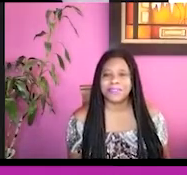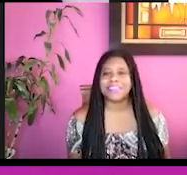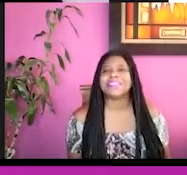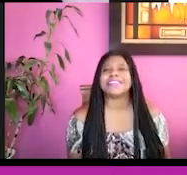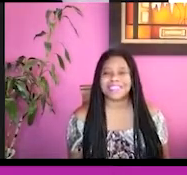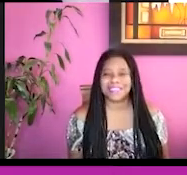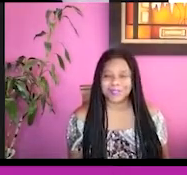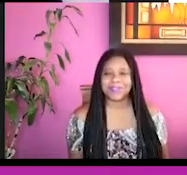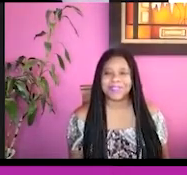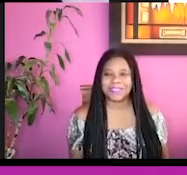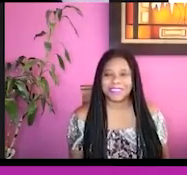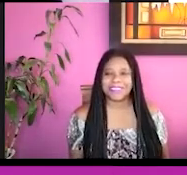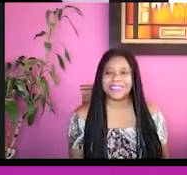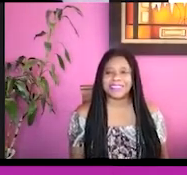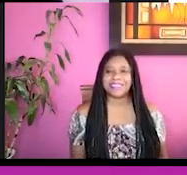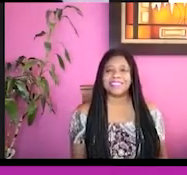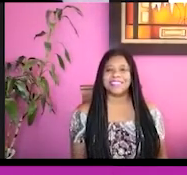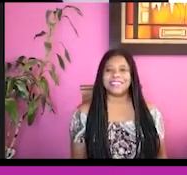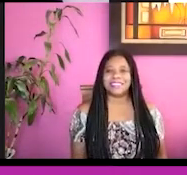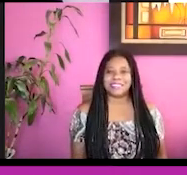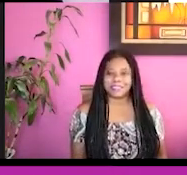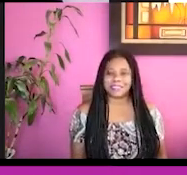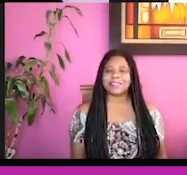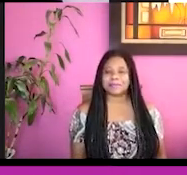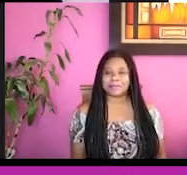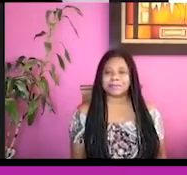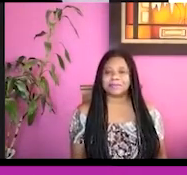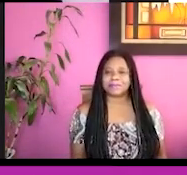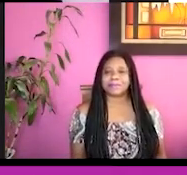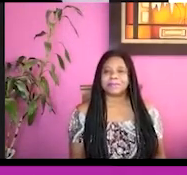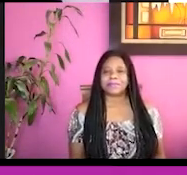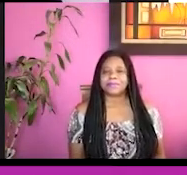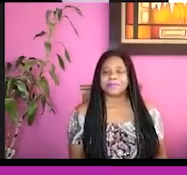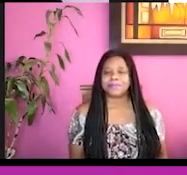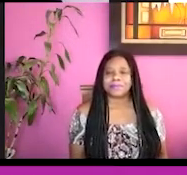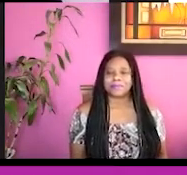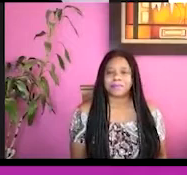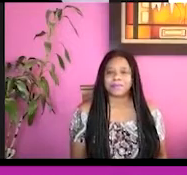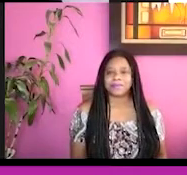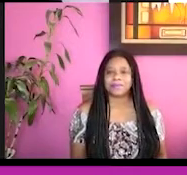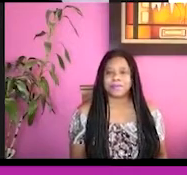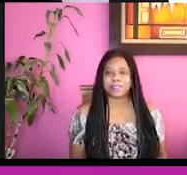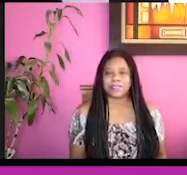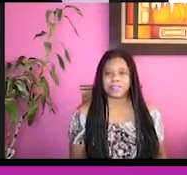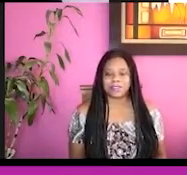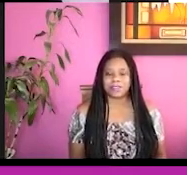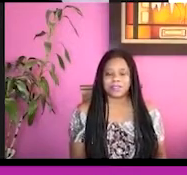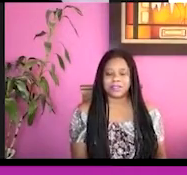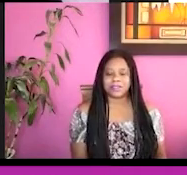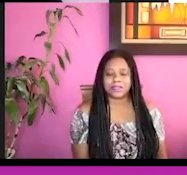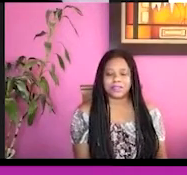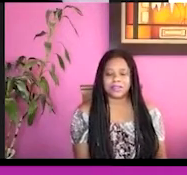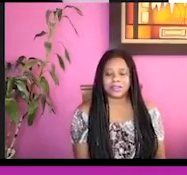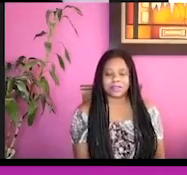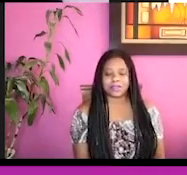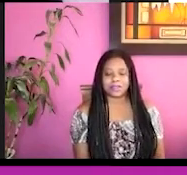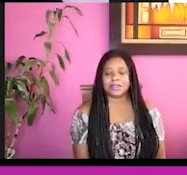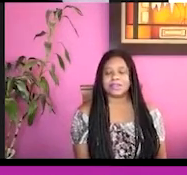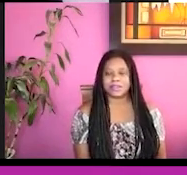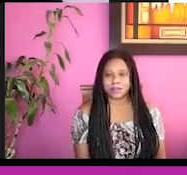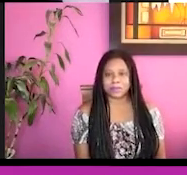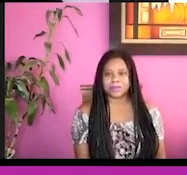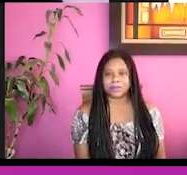No, pero a la vez es una gran oportunidad. Por lo general, cuando se hablaba bastante del uso de la tecnología dentro de las